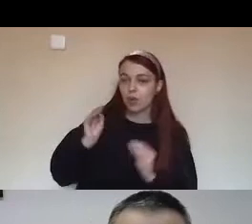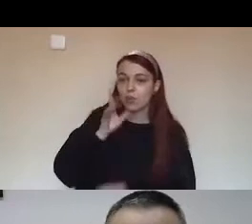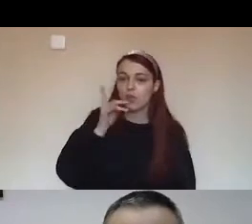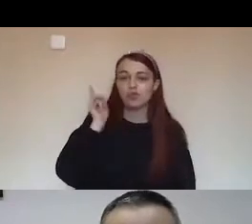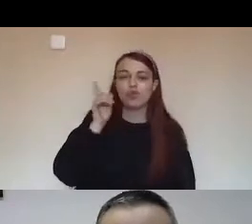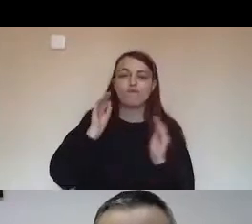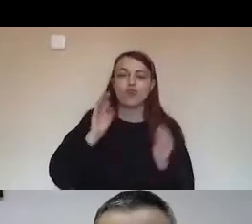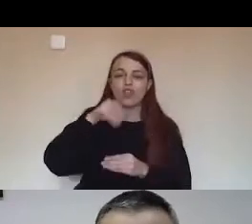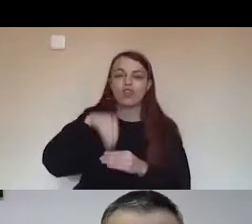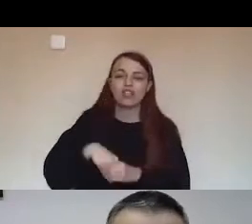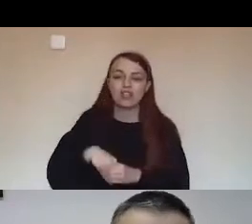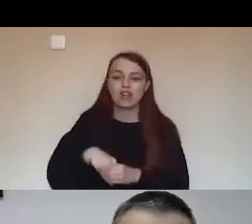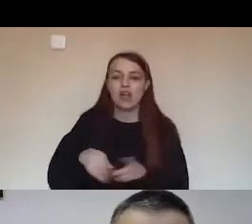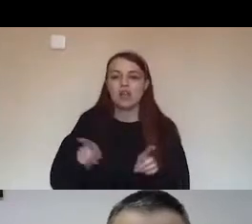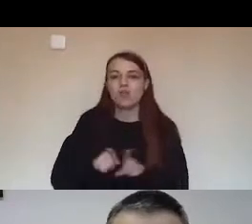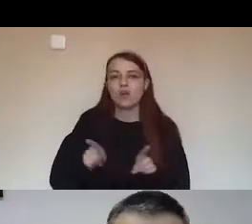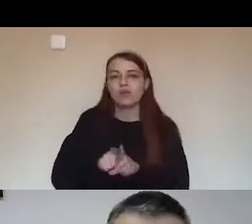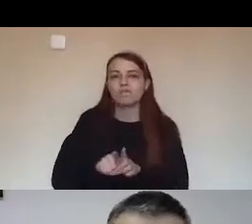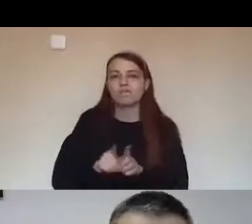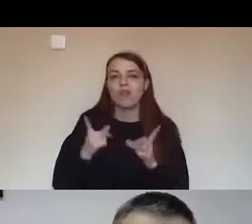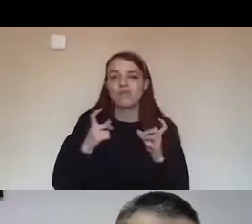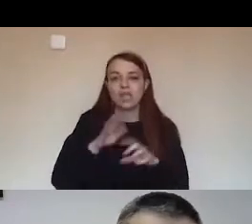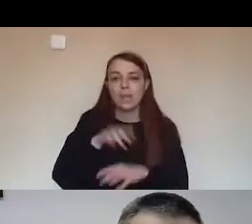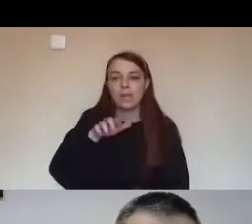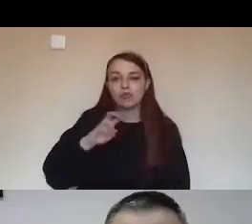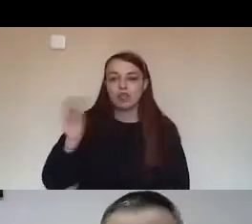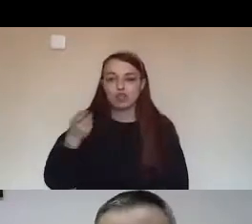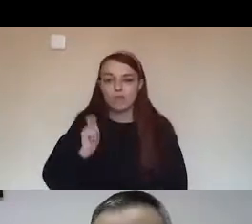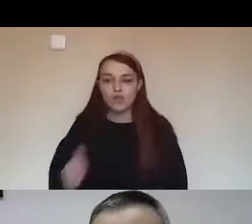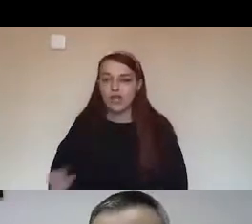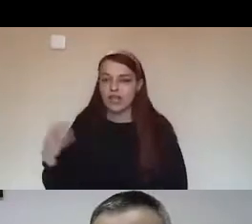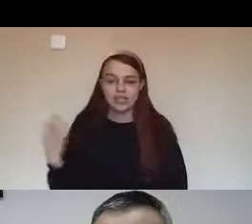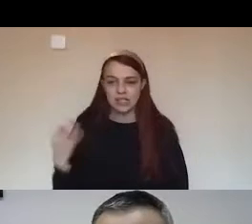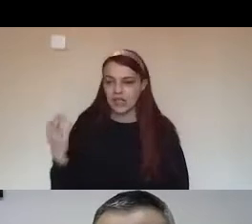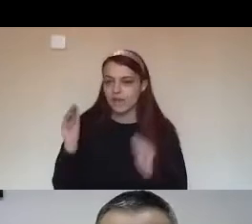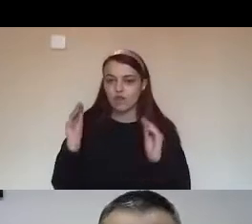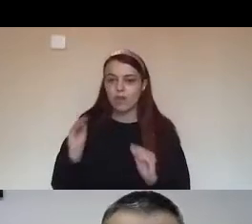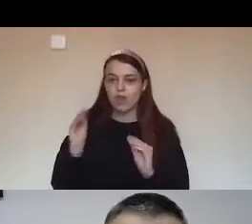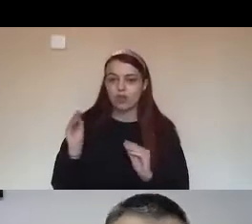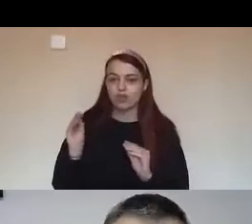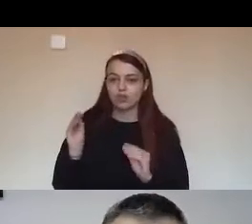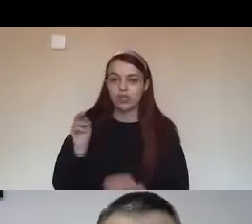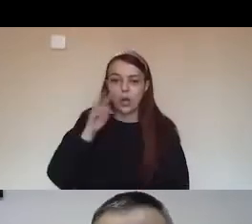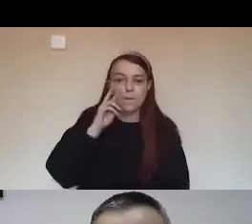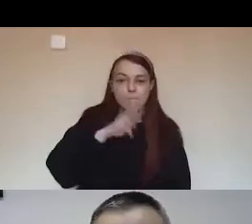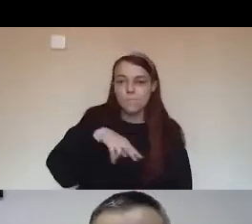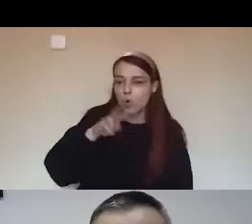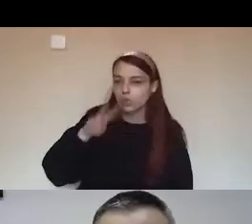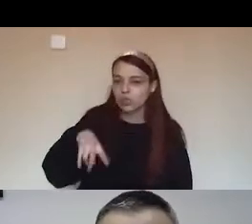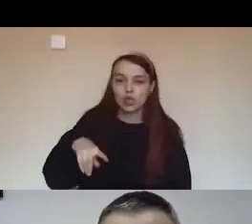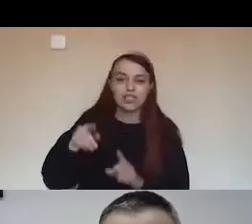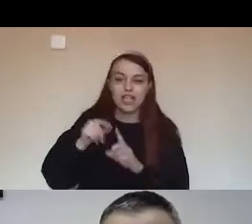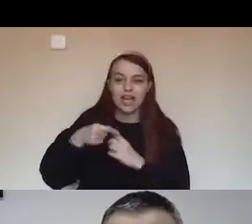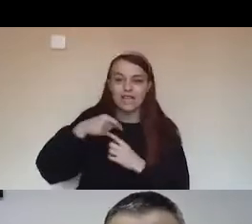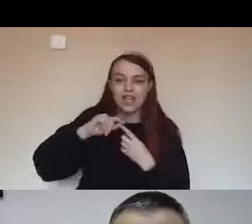interna y no aprovechar para formar a otros profesionales del entorno, ¿no? Vila Museu es un museo de referencia mundial en cuestiones de